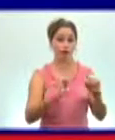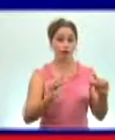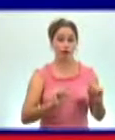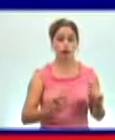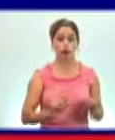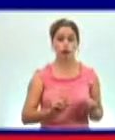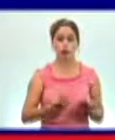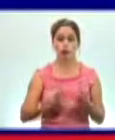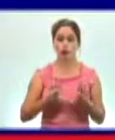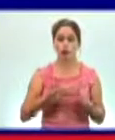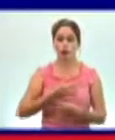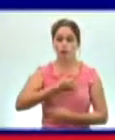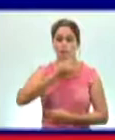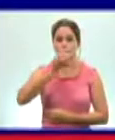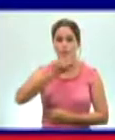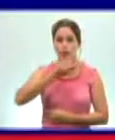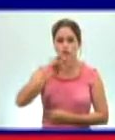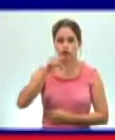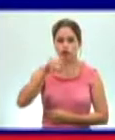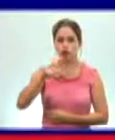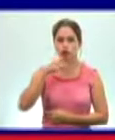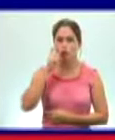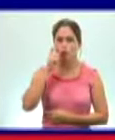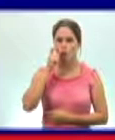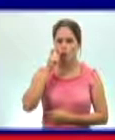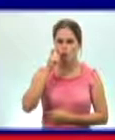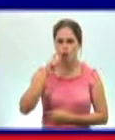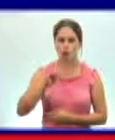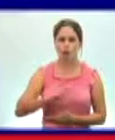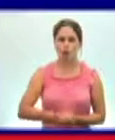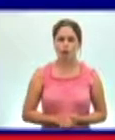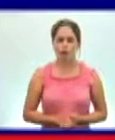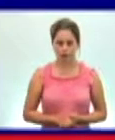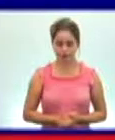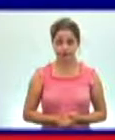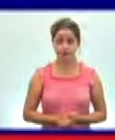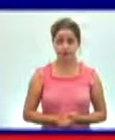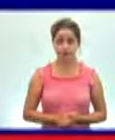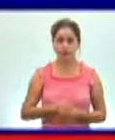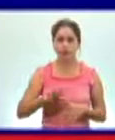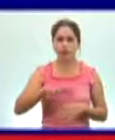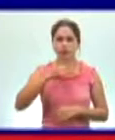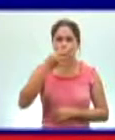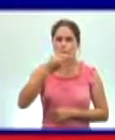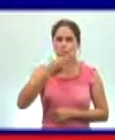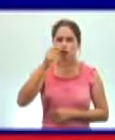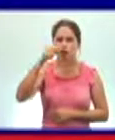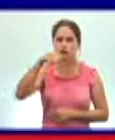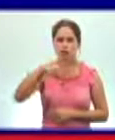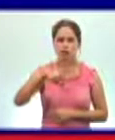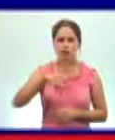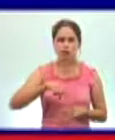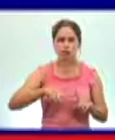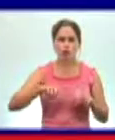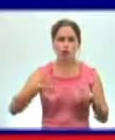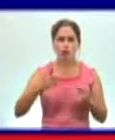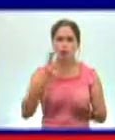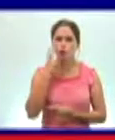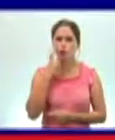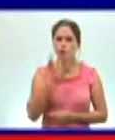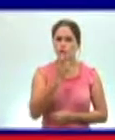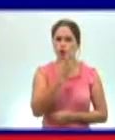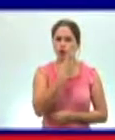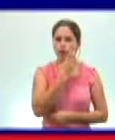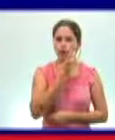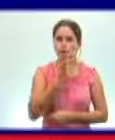Martí, proyecto Realidad y Perspectiva, realizado en 1995, nos está dando la clave de por qué Martí